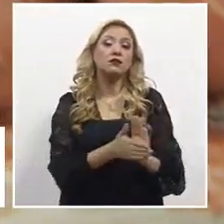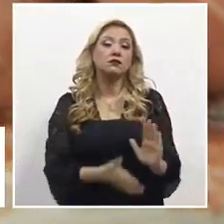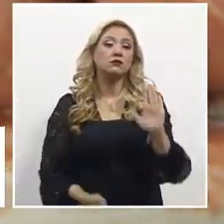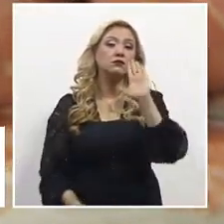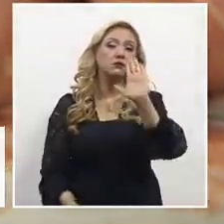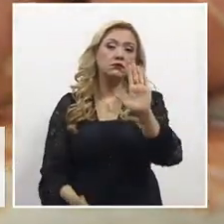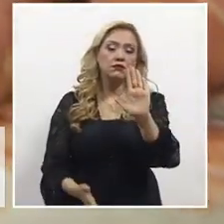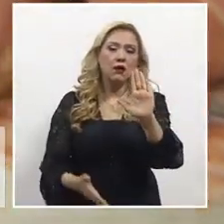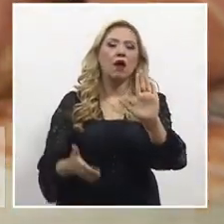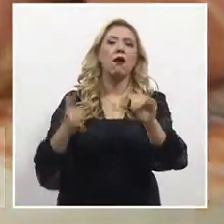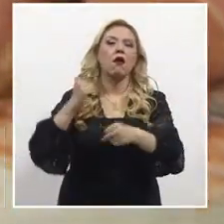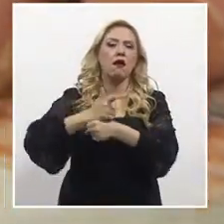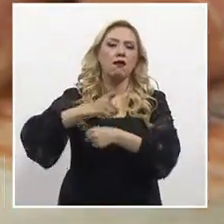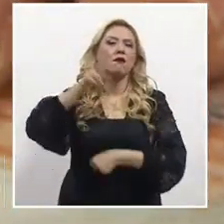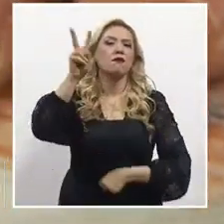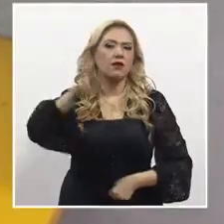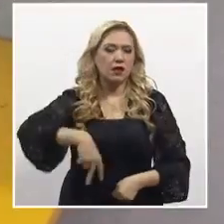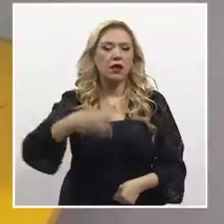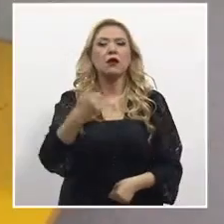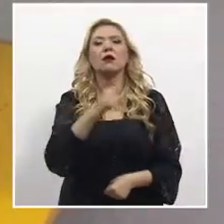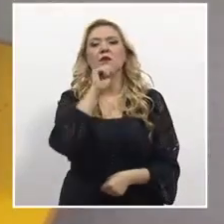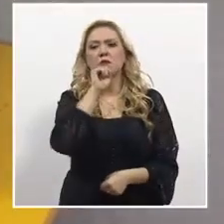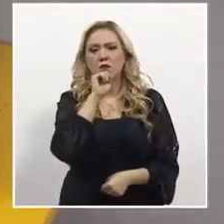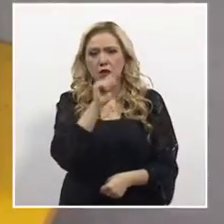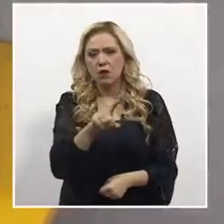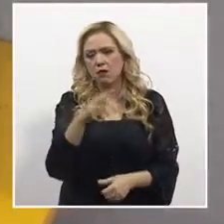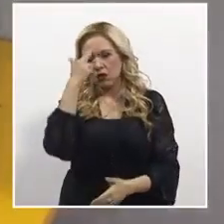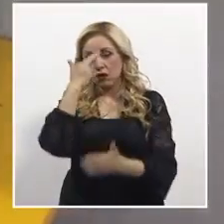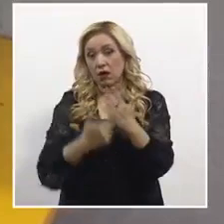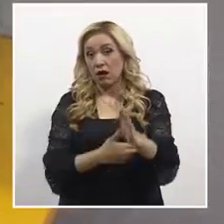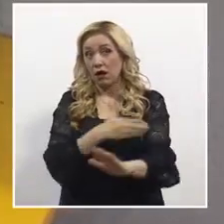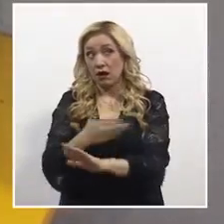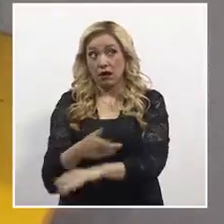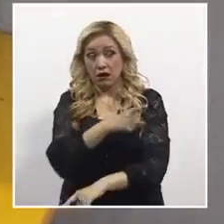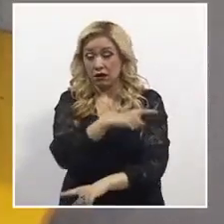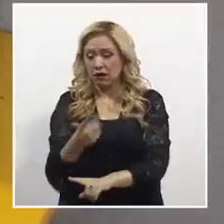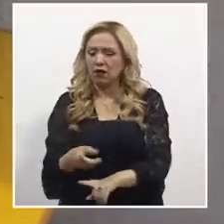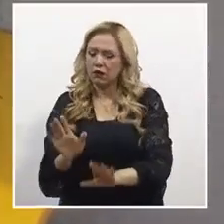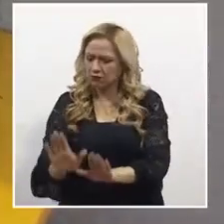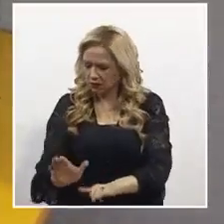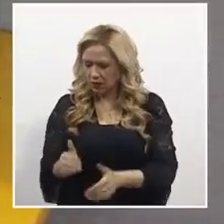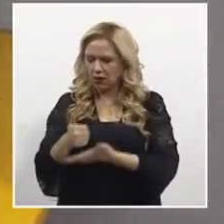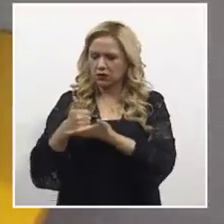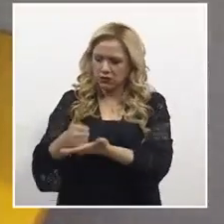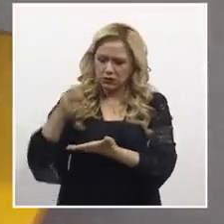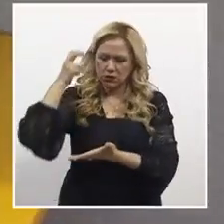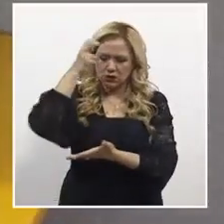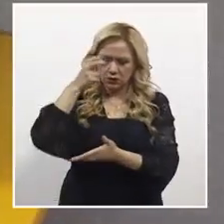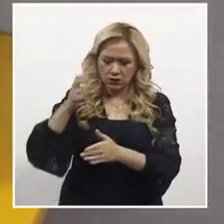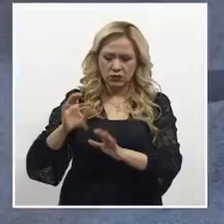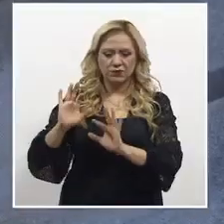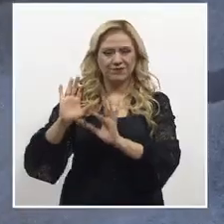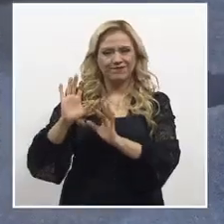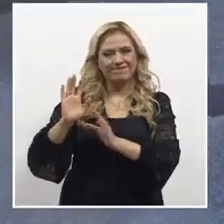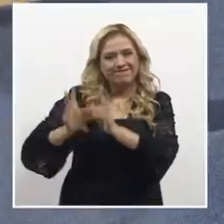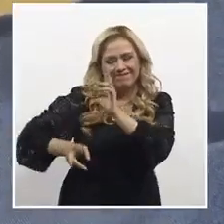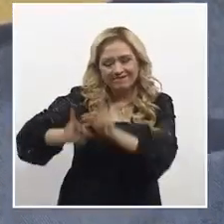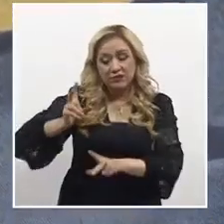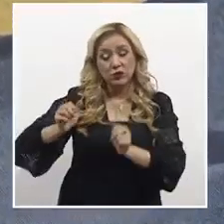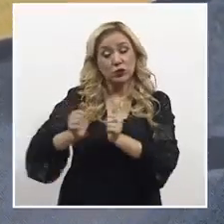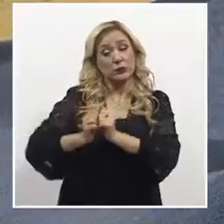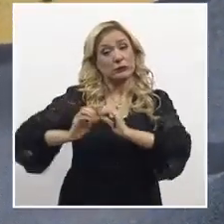verdad. También deberá dar acompañamiento a la víctima y reconocer que la participación de la infancia puede ser necesaria, pero no